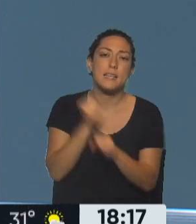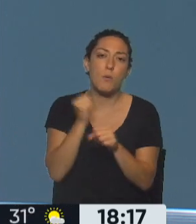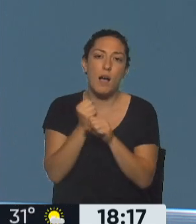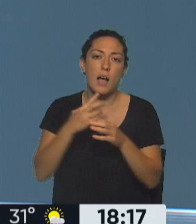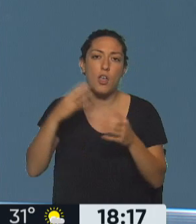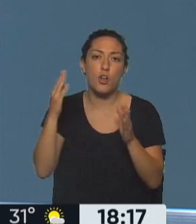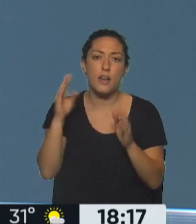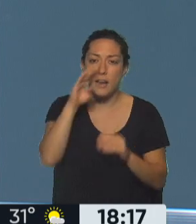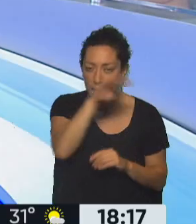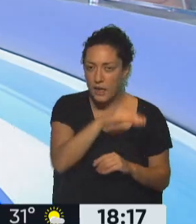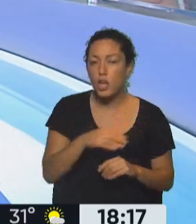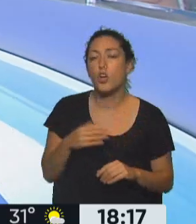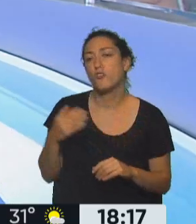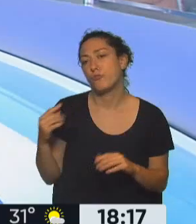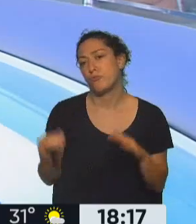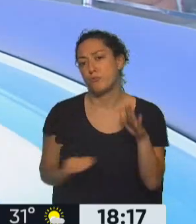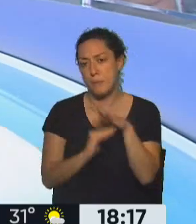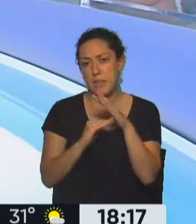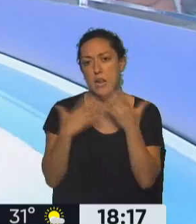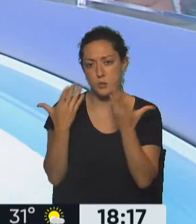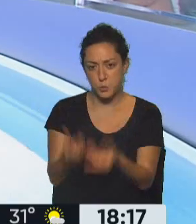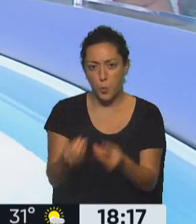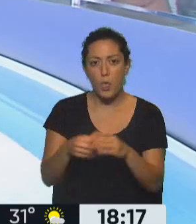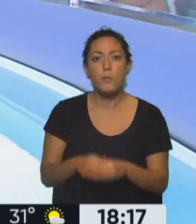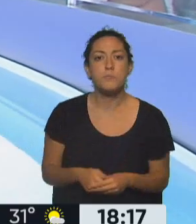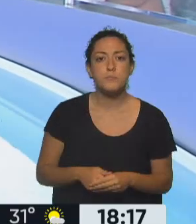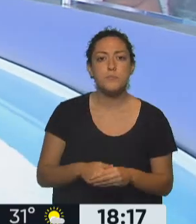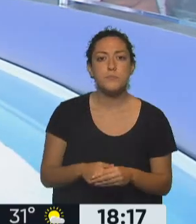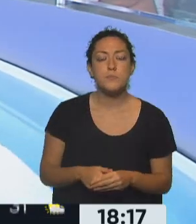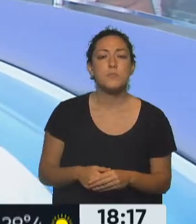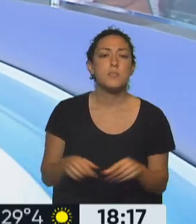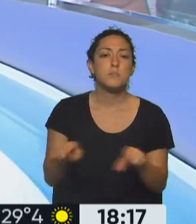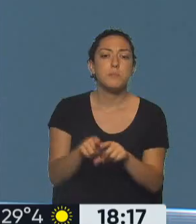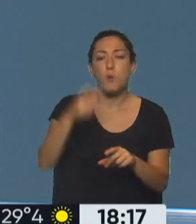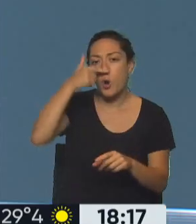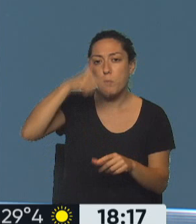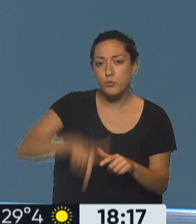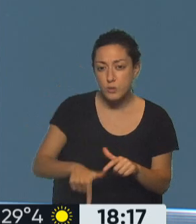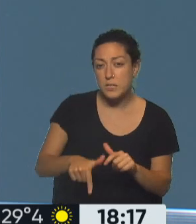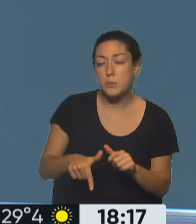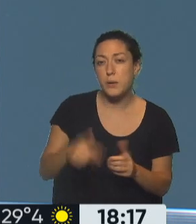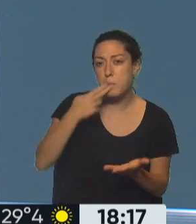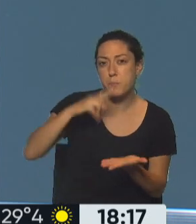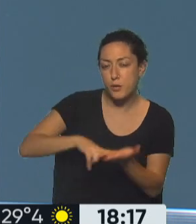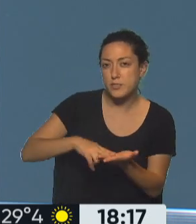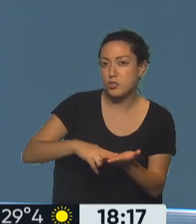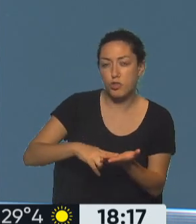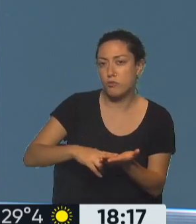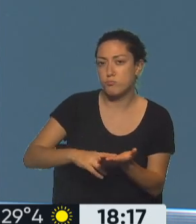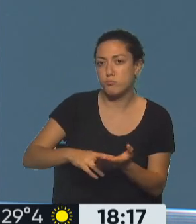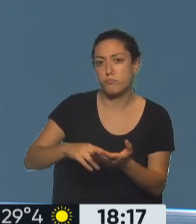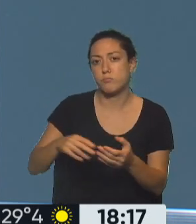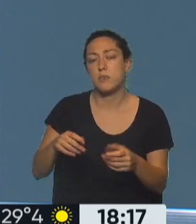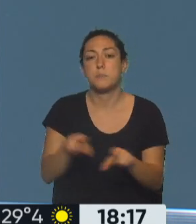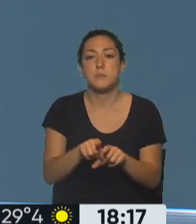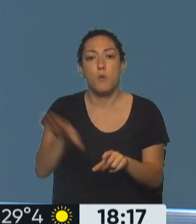ayuda estatal muy clave. Muy si seguimos, extiende recorte impositivo a los combustibles. Esto también fue una medida que tomó Bolsonaro en